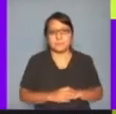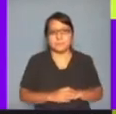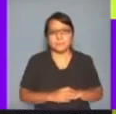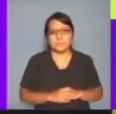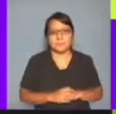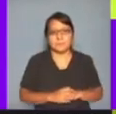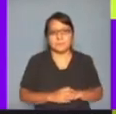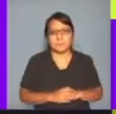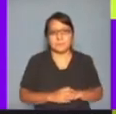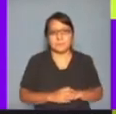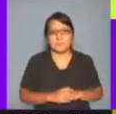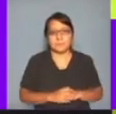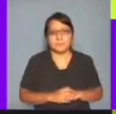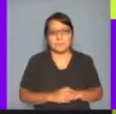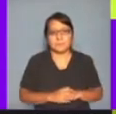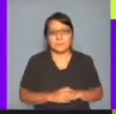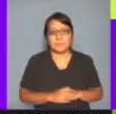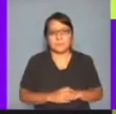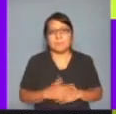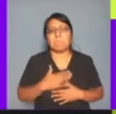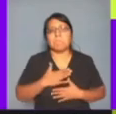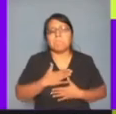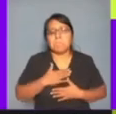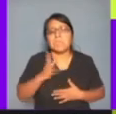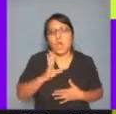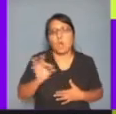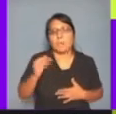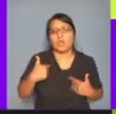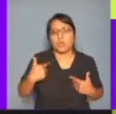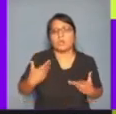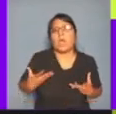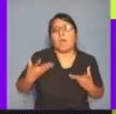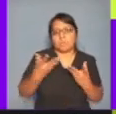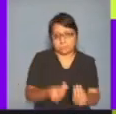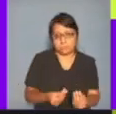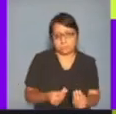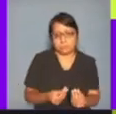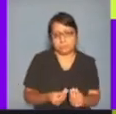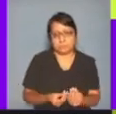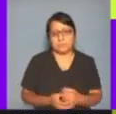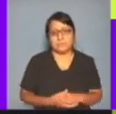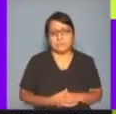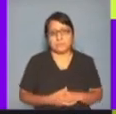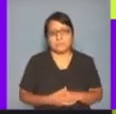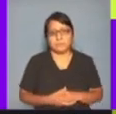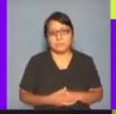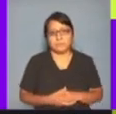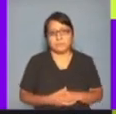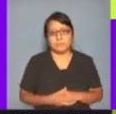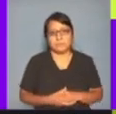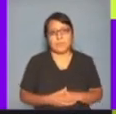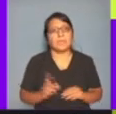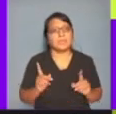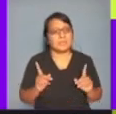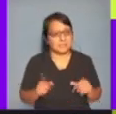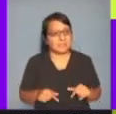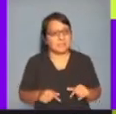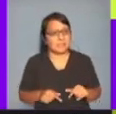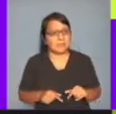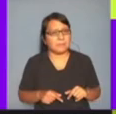Todo eso creo que va a ser un beneficio. Y además de eso, lo normal